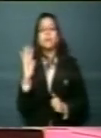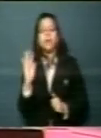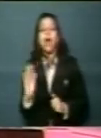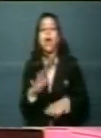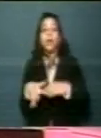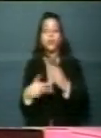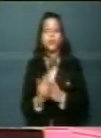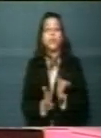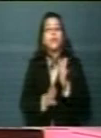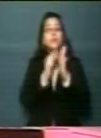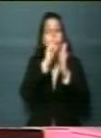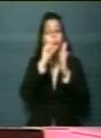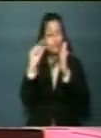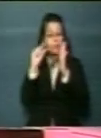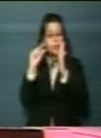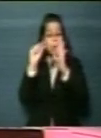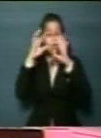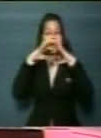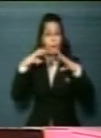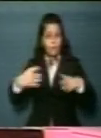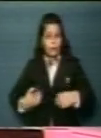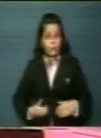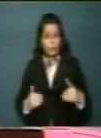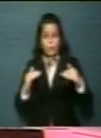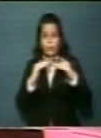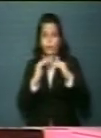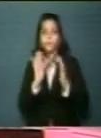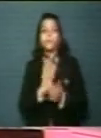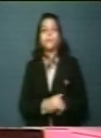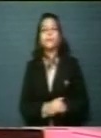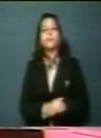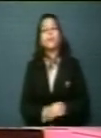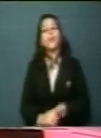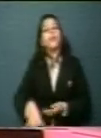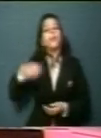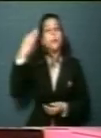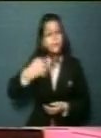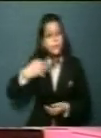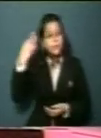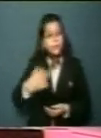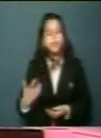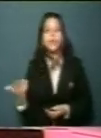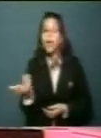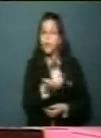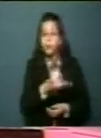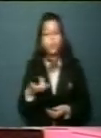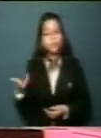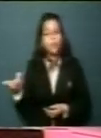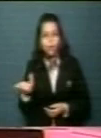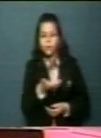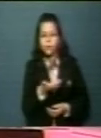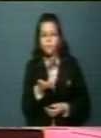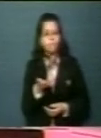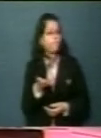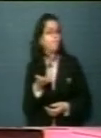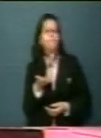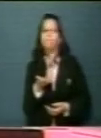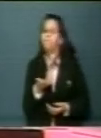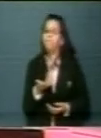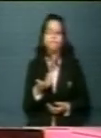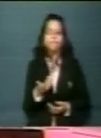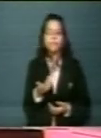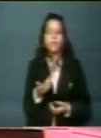las instituciones y los gobernantes. Es necesario evitar que haya un desfase entre